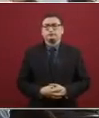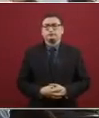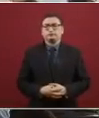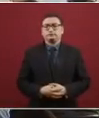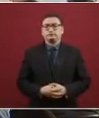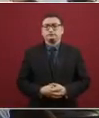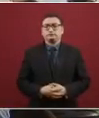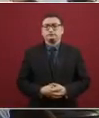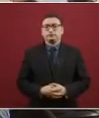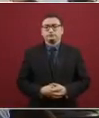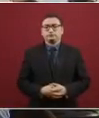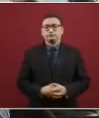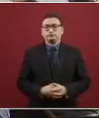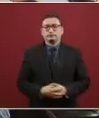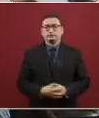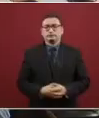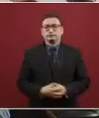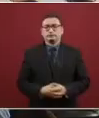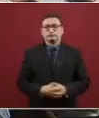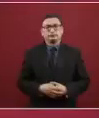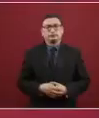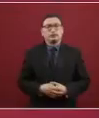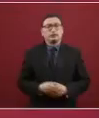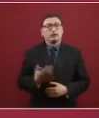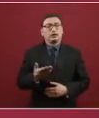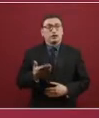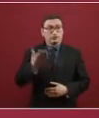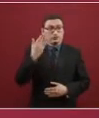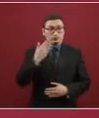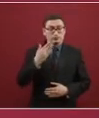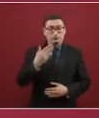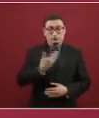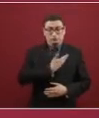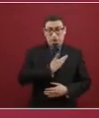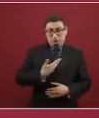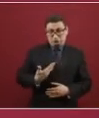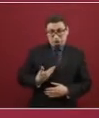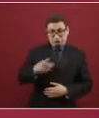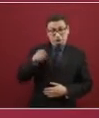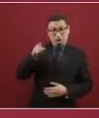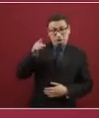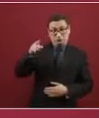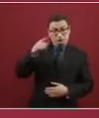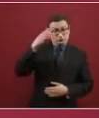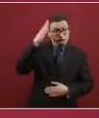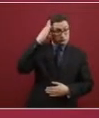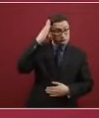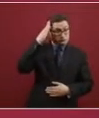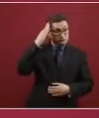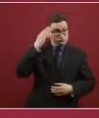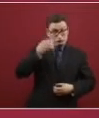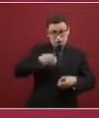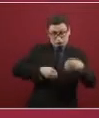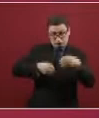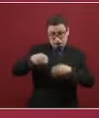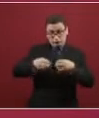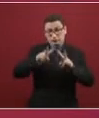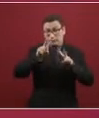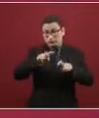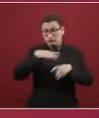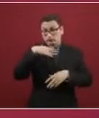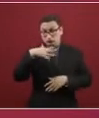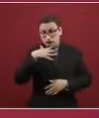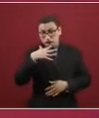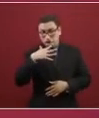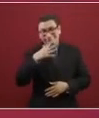antes no se podía juzgar al presidente por corrupción eso es importante correr